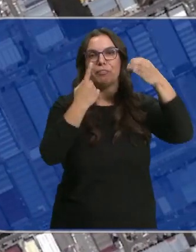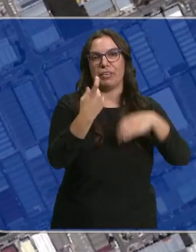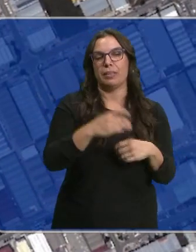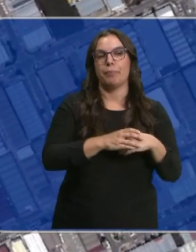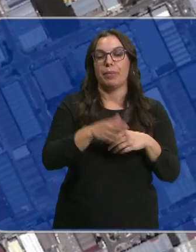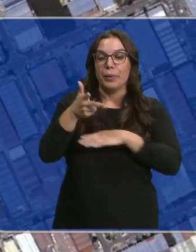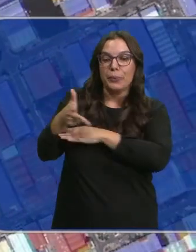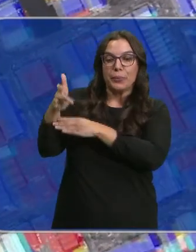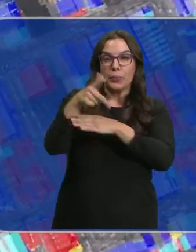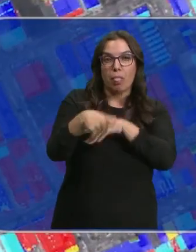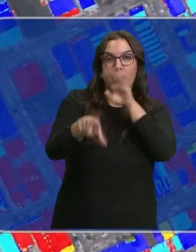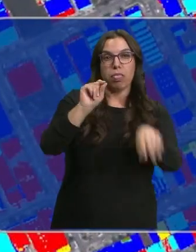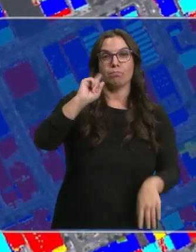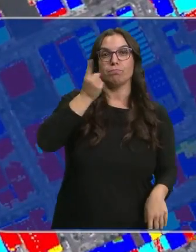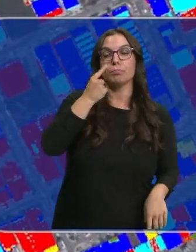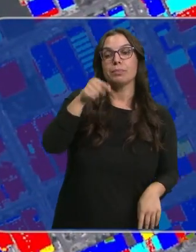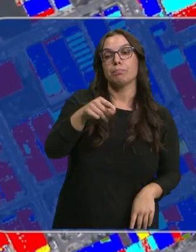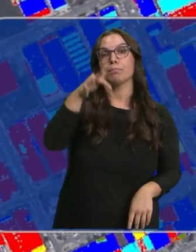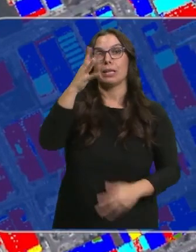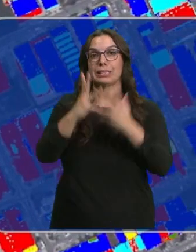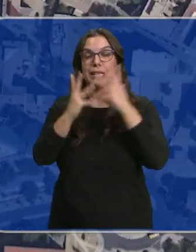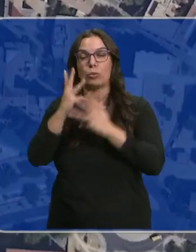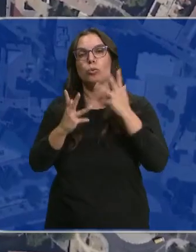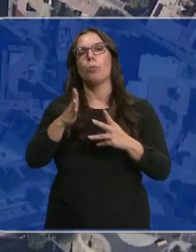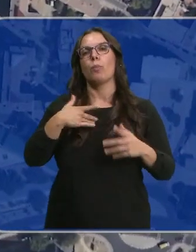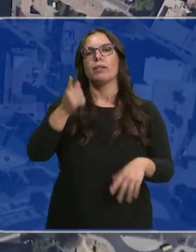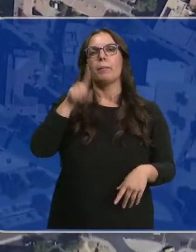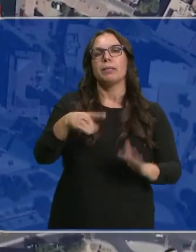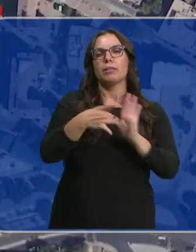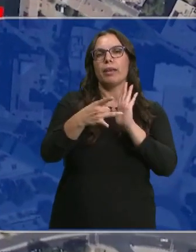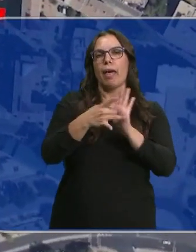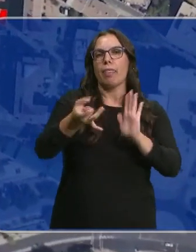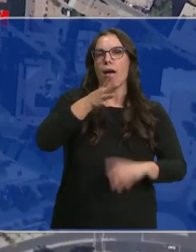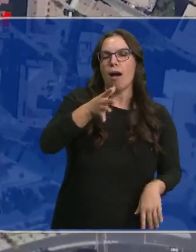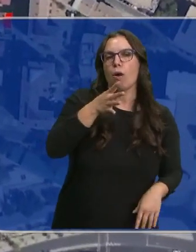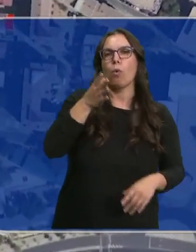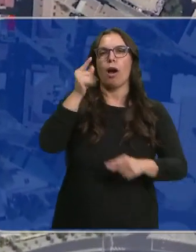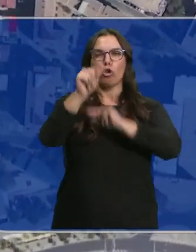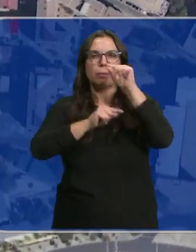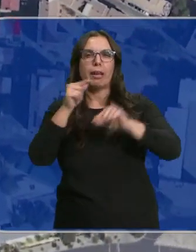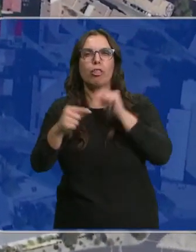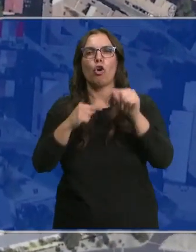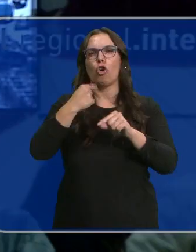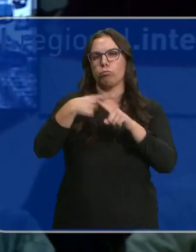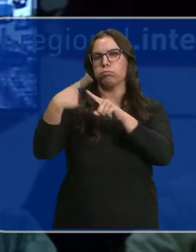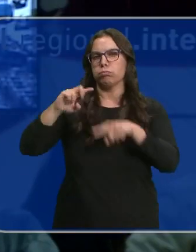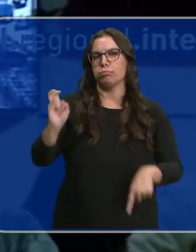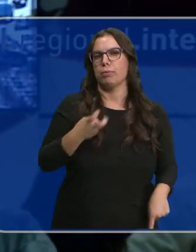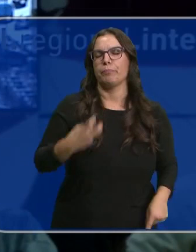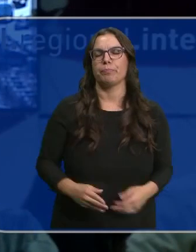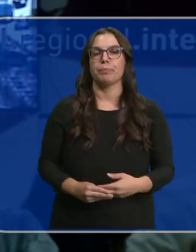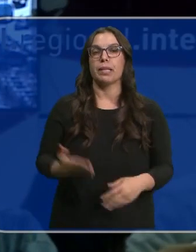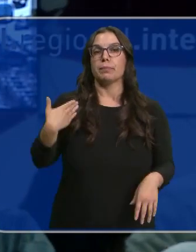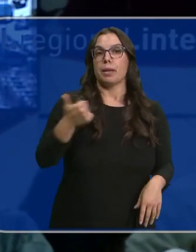La teledetección y este algoritmo también podrán estudiar vertidos, la calidad del agua o la contaminación atmosférica. La